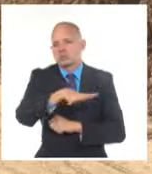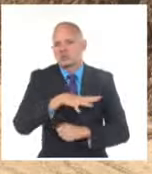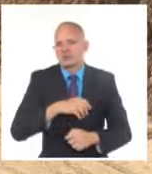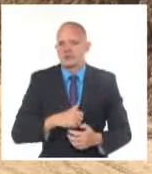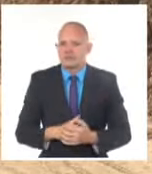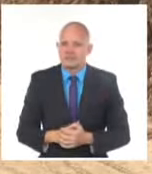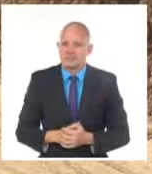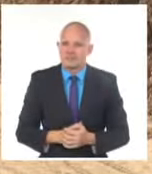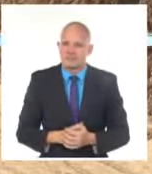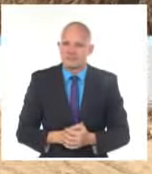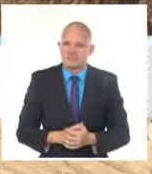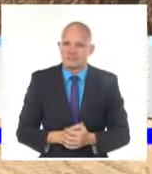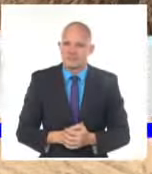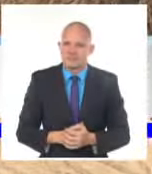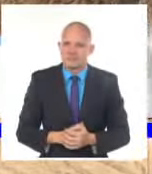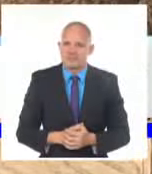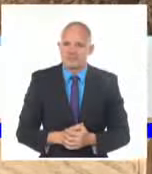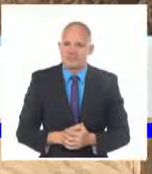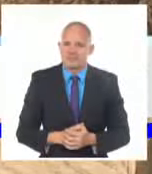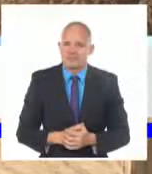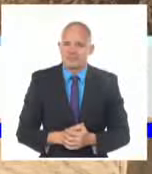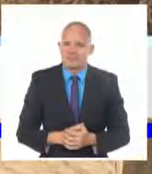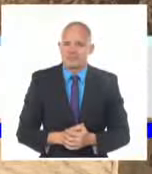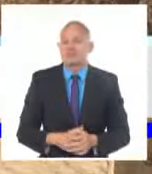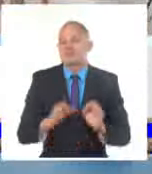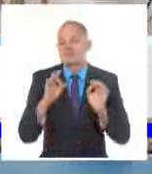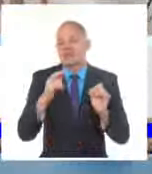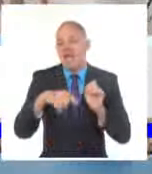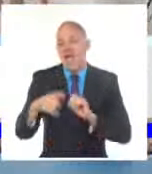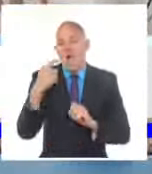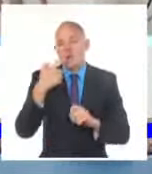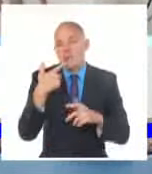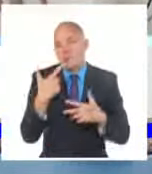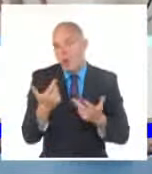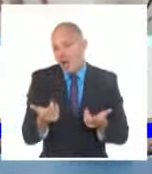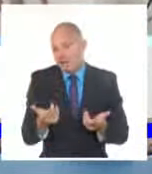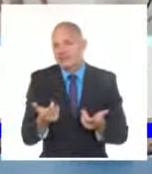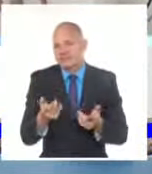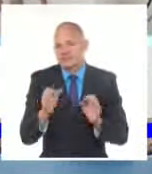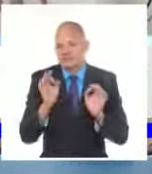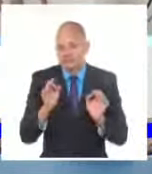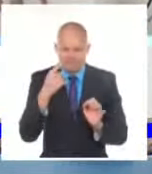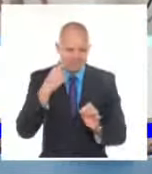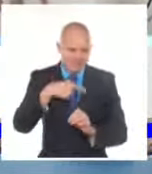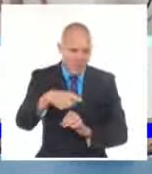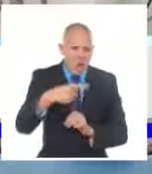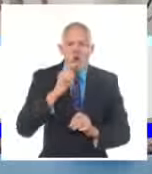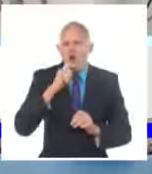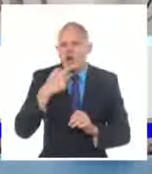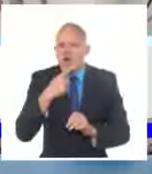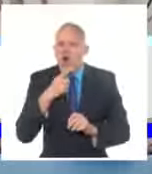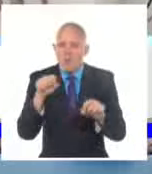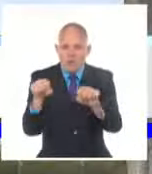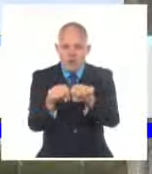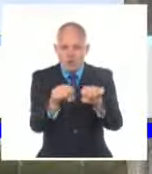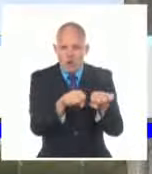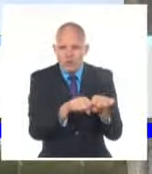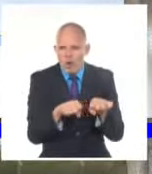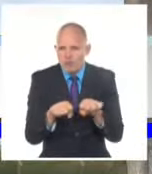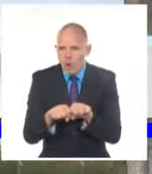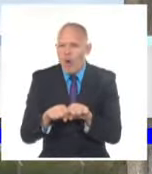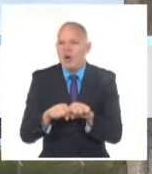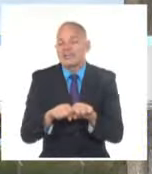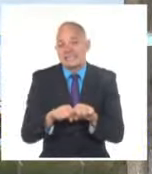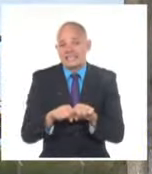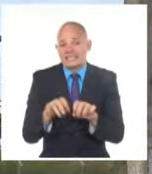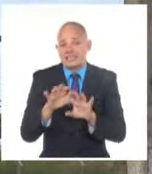Otro beneficio que aportará la inversión tiene que ver con la infraestructura eléctrica que da servicio al municipio.